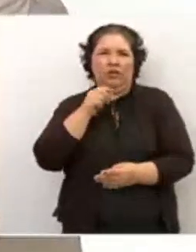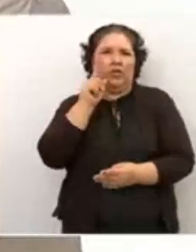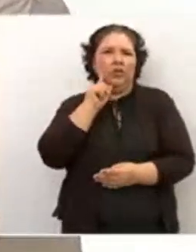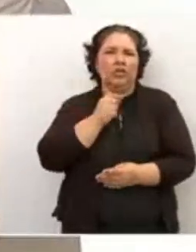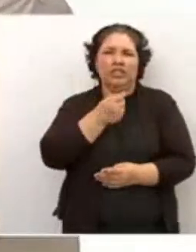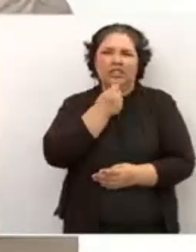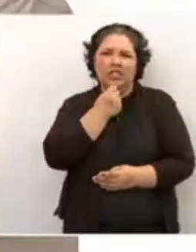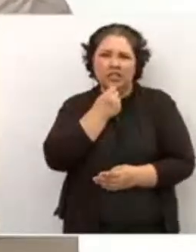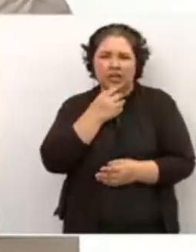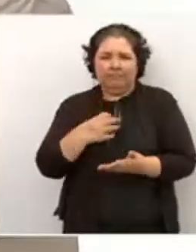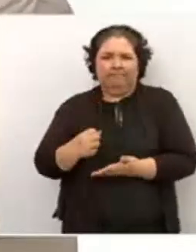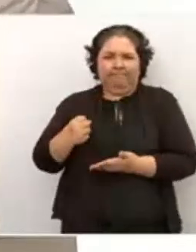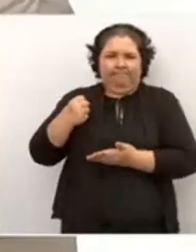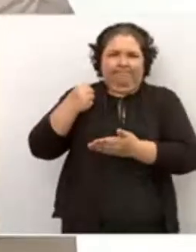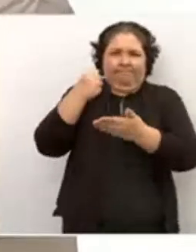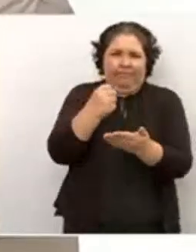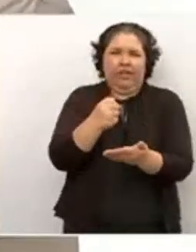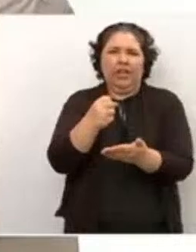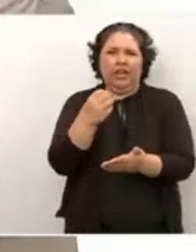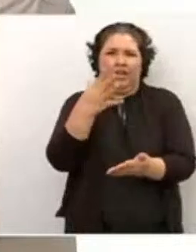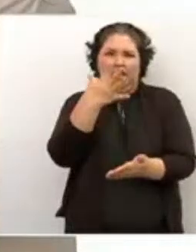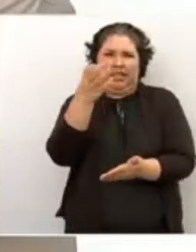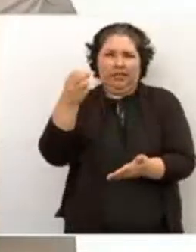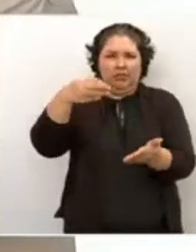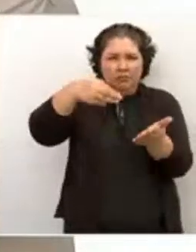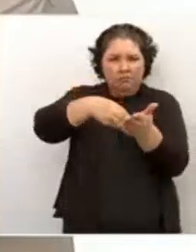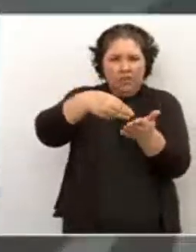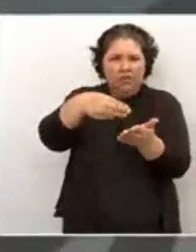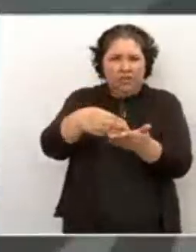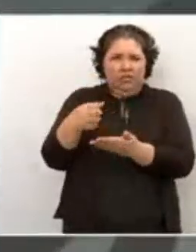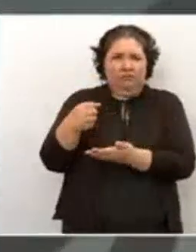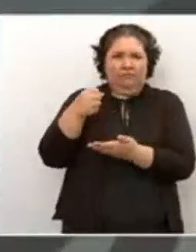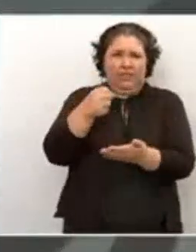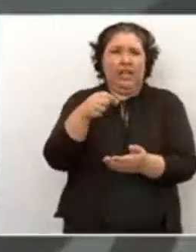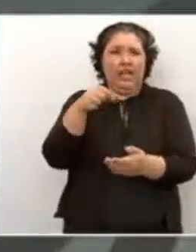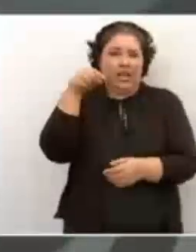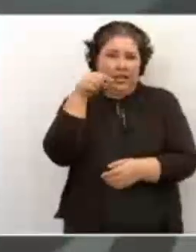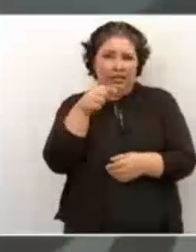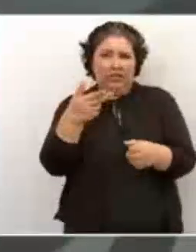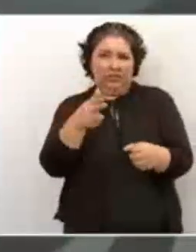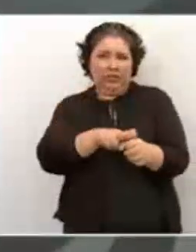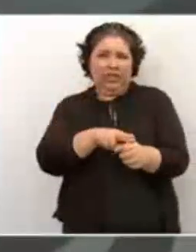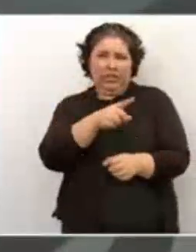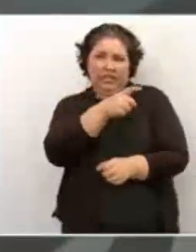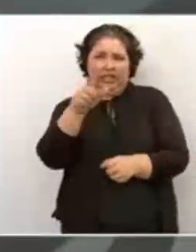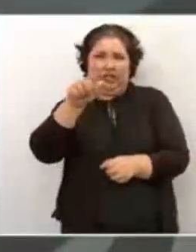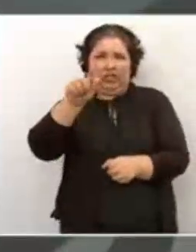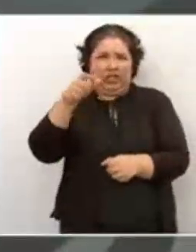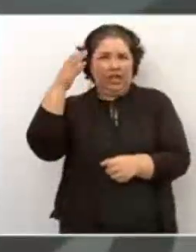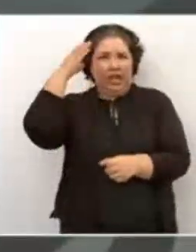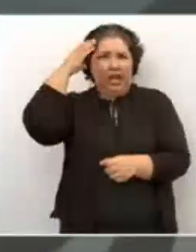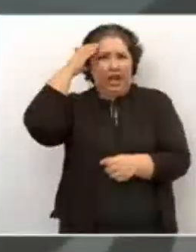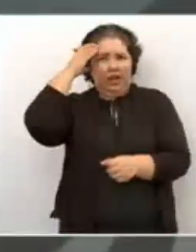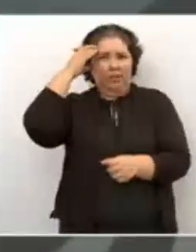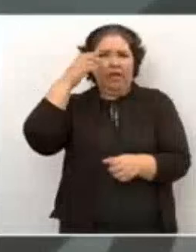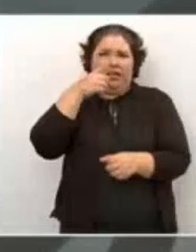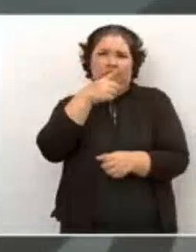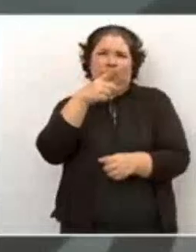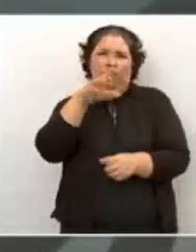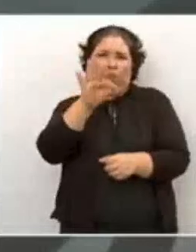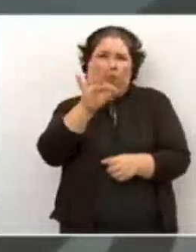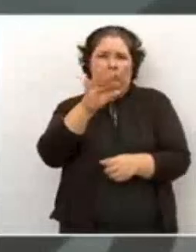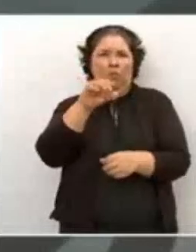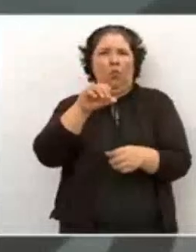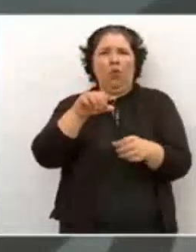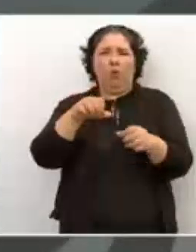inversión superior a los 500 millones de pesos, esta unidad cuenta con 170 camas y más de 40 consultorios.